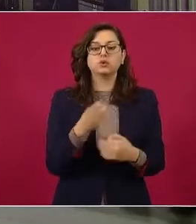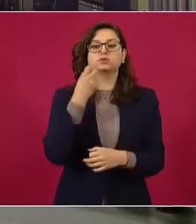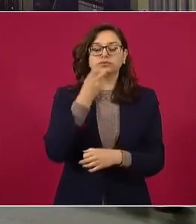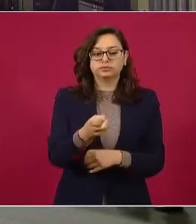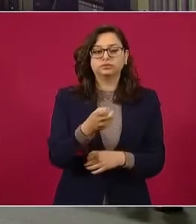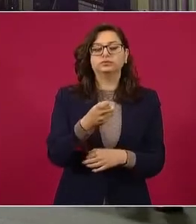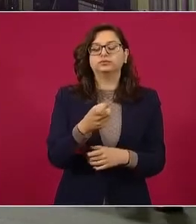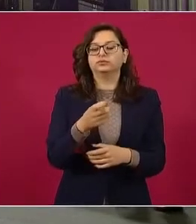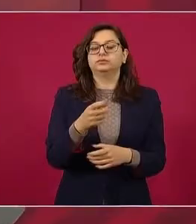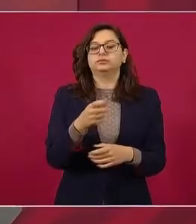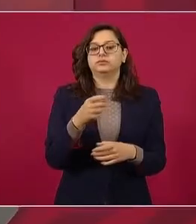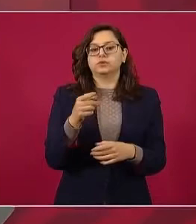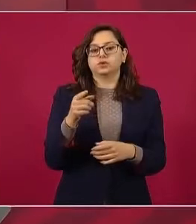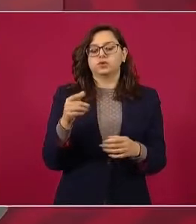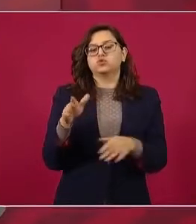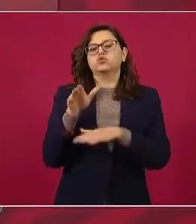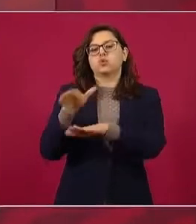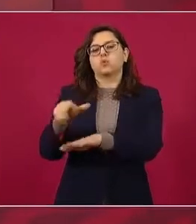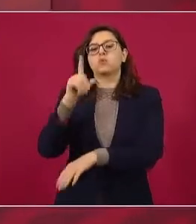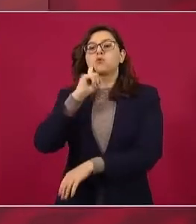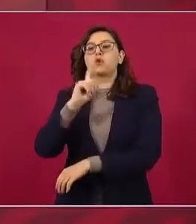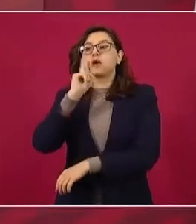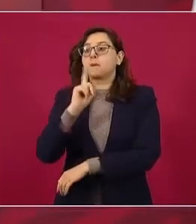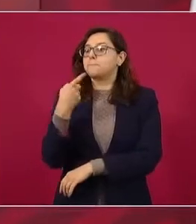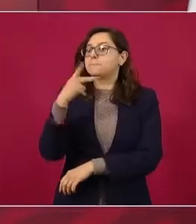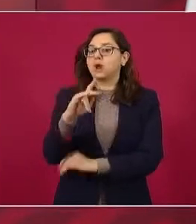en otras. Y estamos